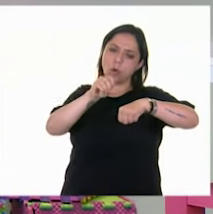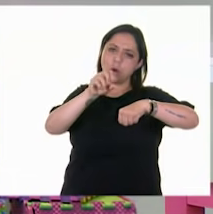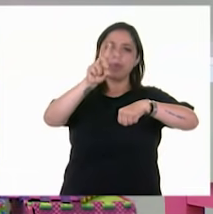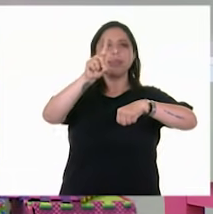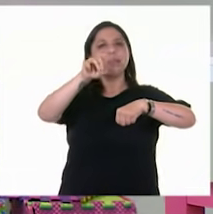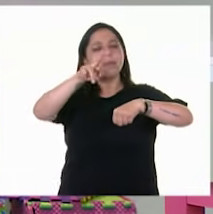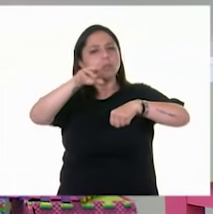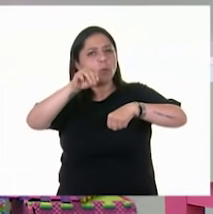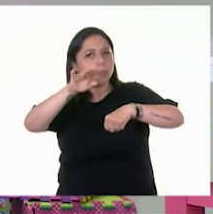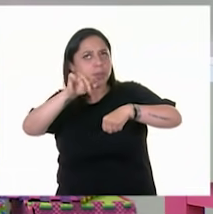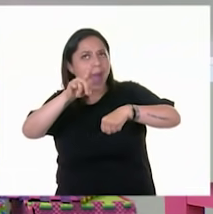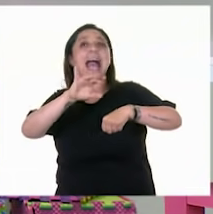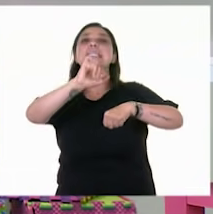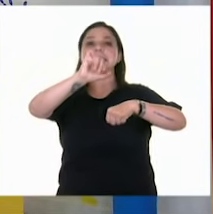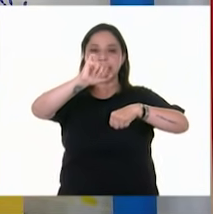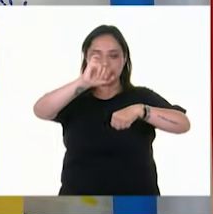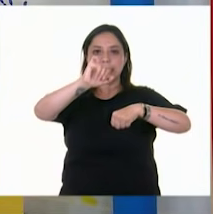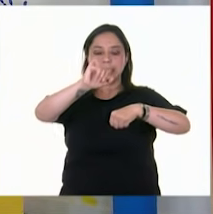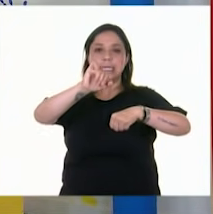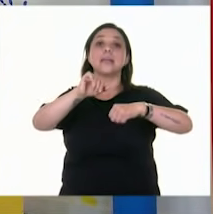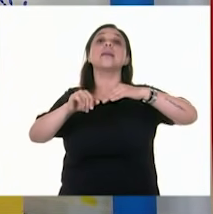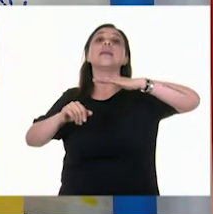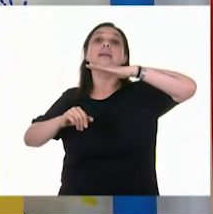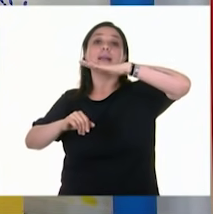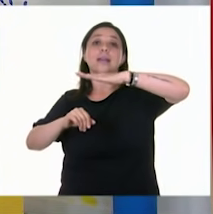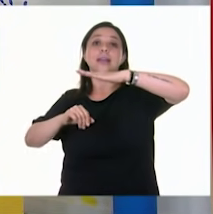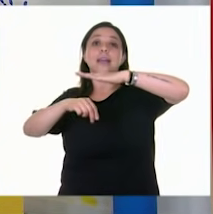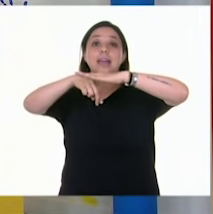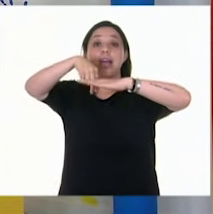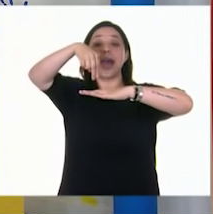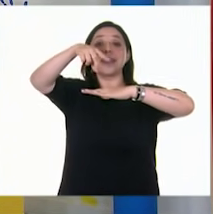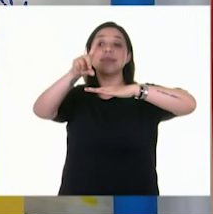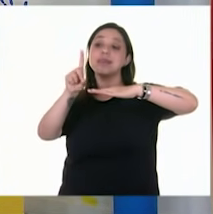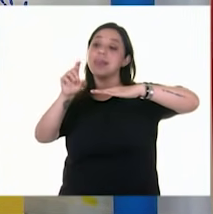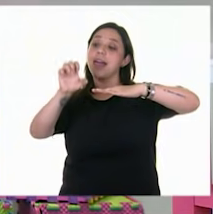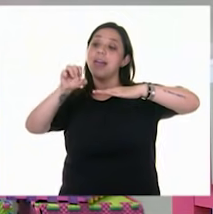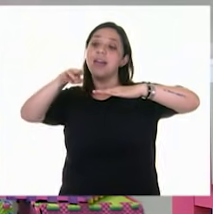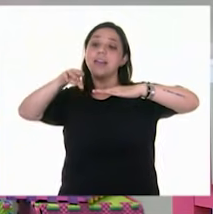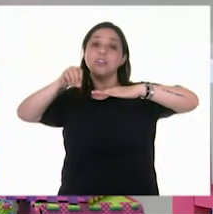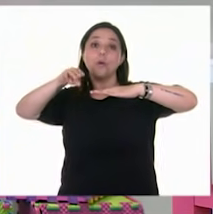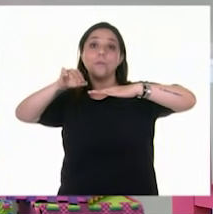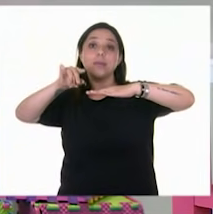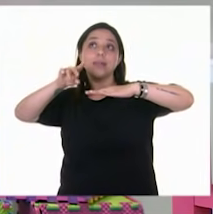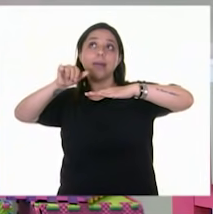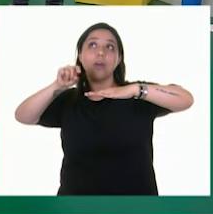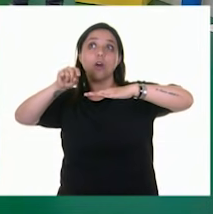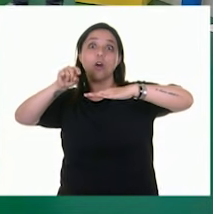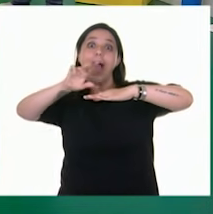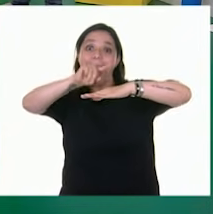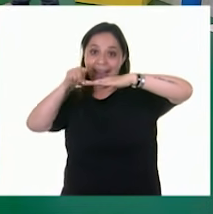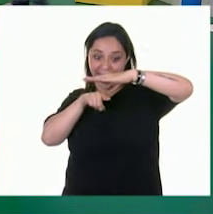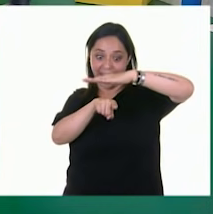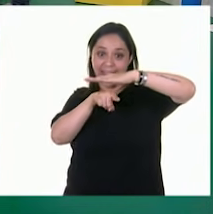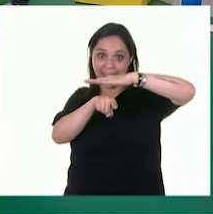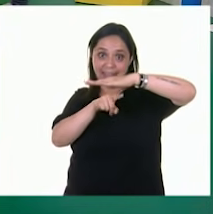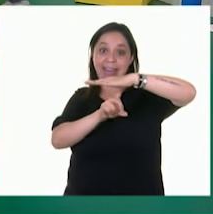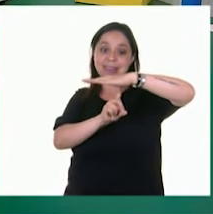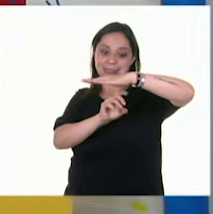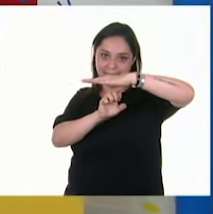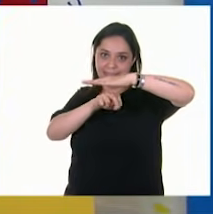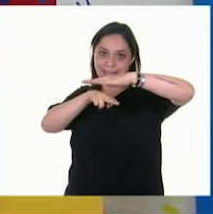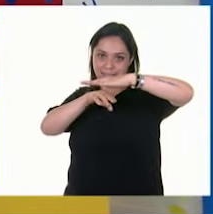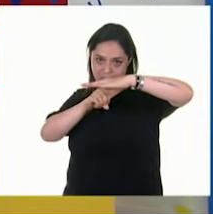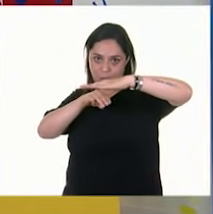de la fracción. Ah, ok, a ver, ¿denominador? Ajá, el denominador es el que está abajo. Muy bien. Y entonces, ¿es